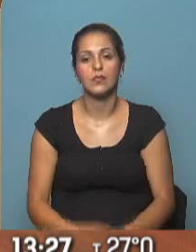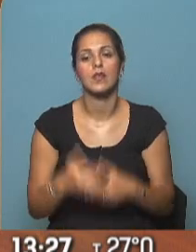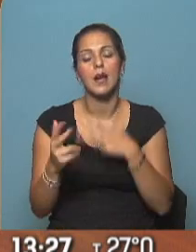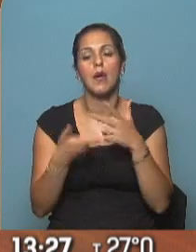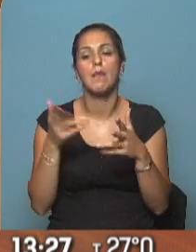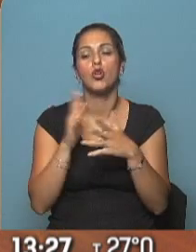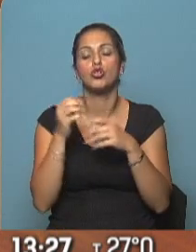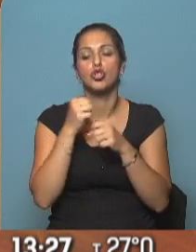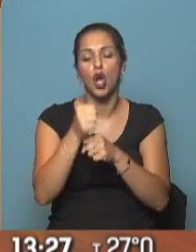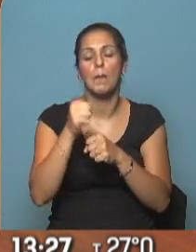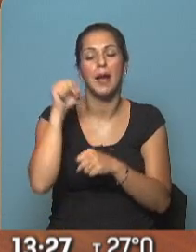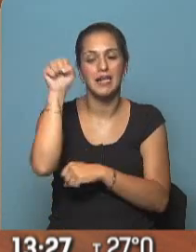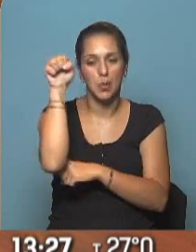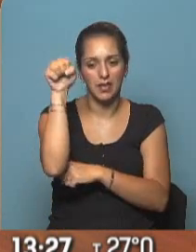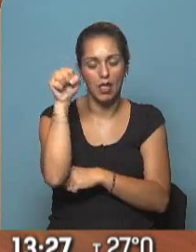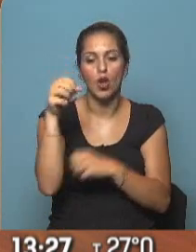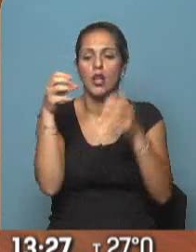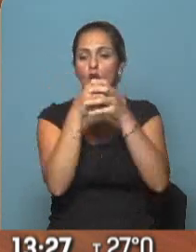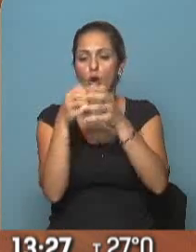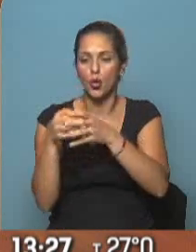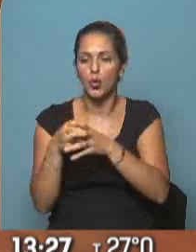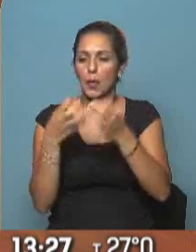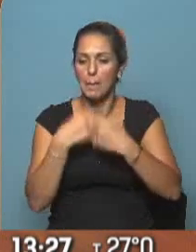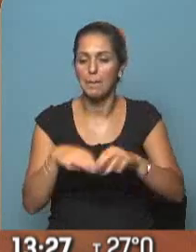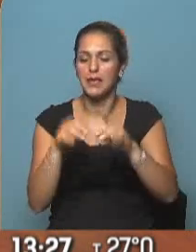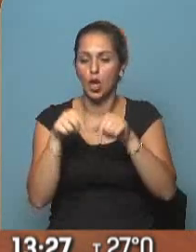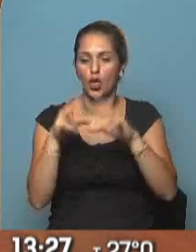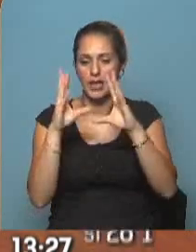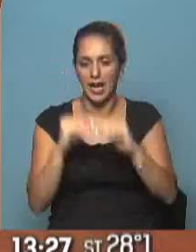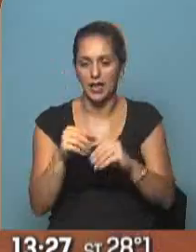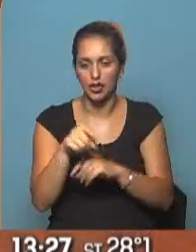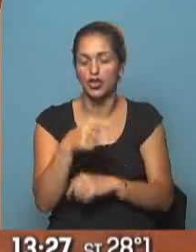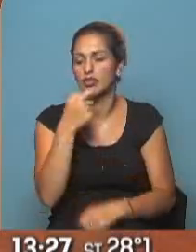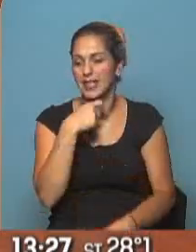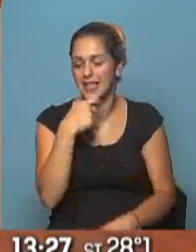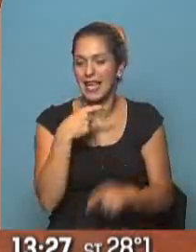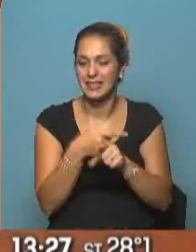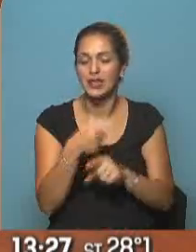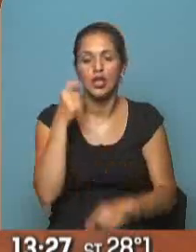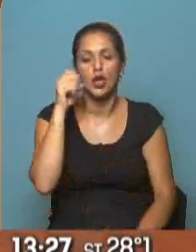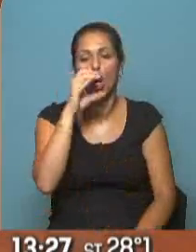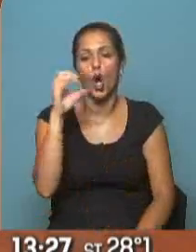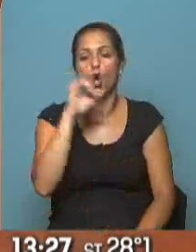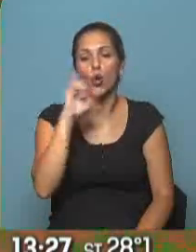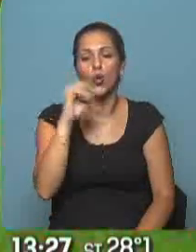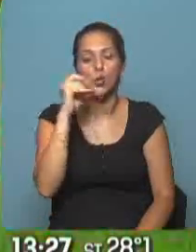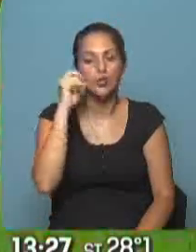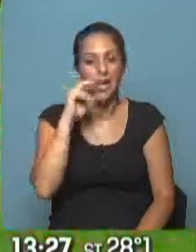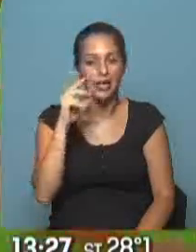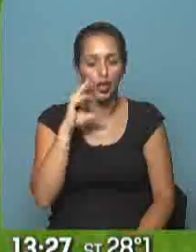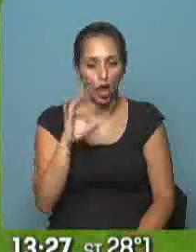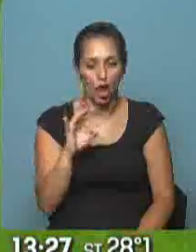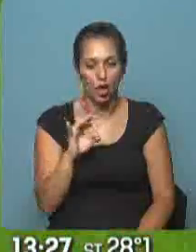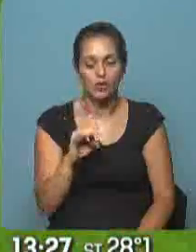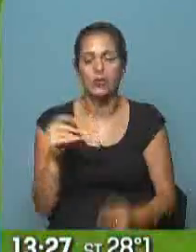La Copa Libertadores de América, la fase de grupos comienza esta noche con Racing Cruzeiro, partidos más que